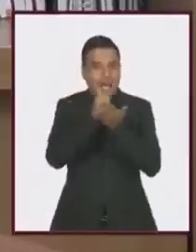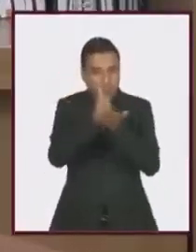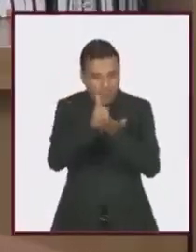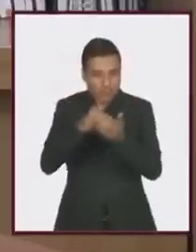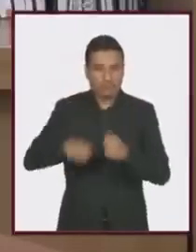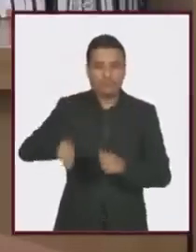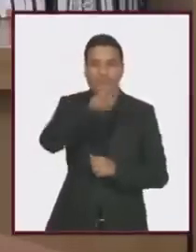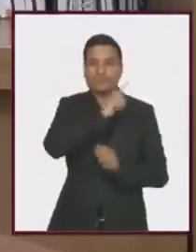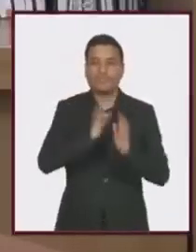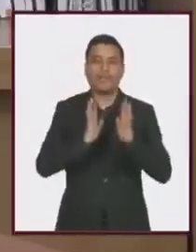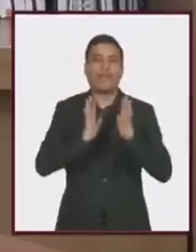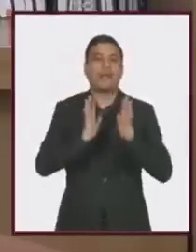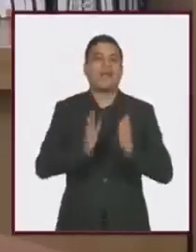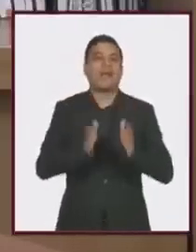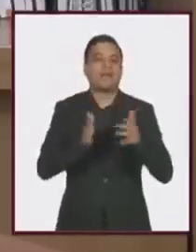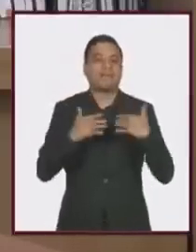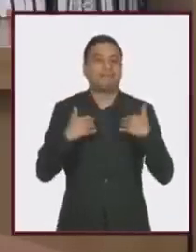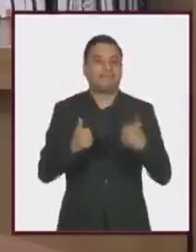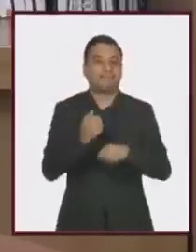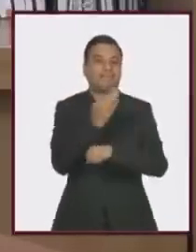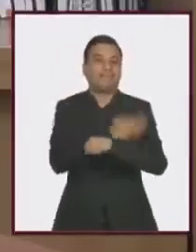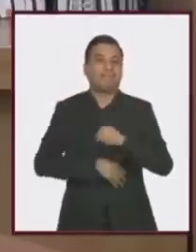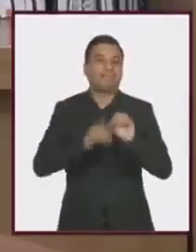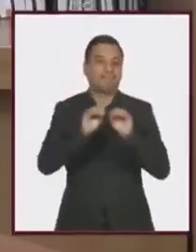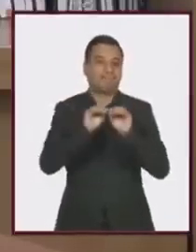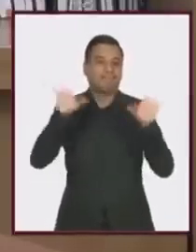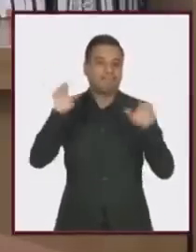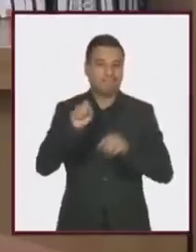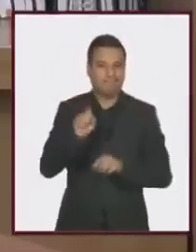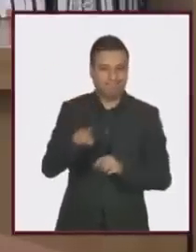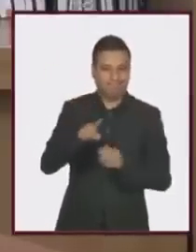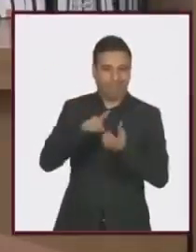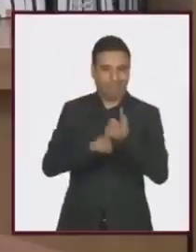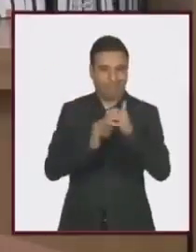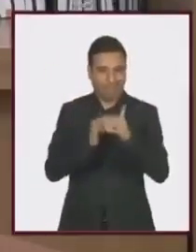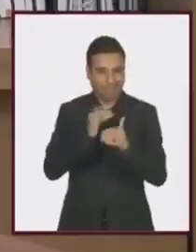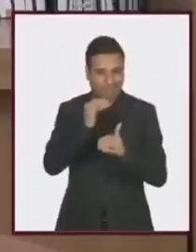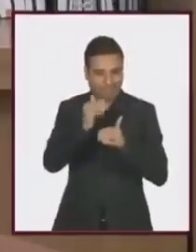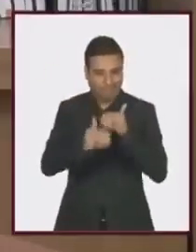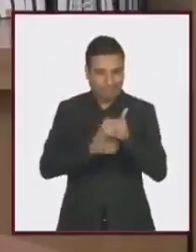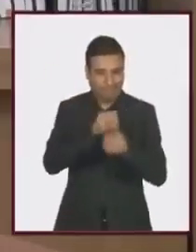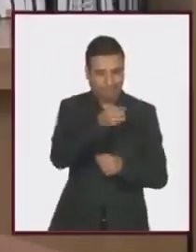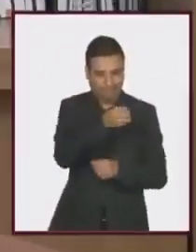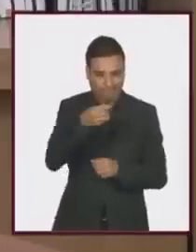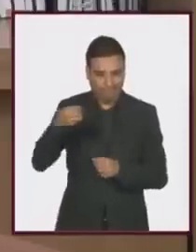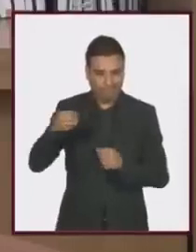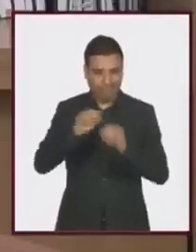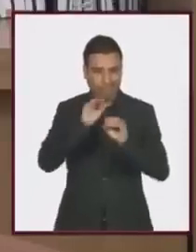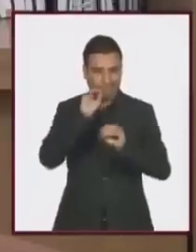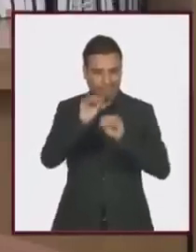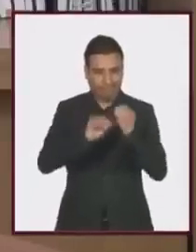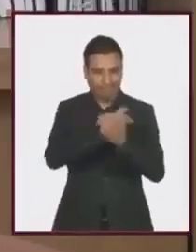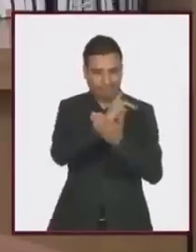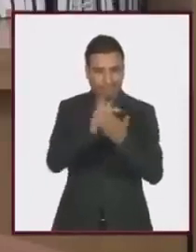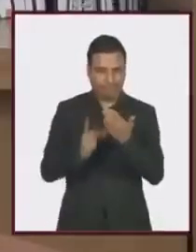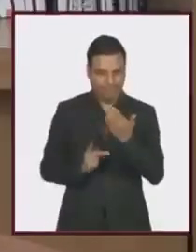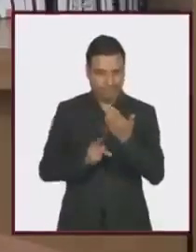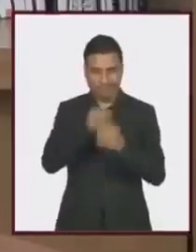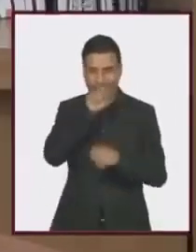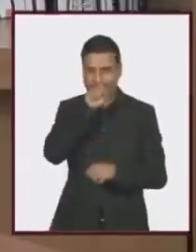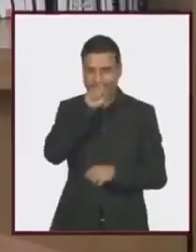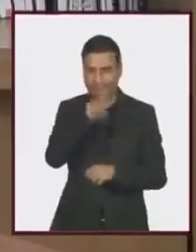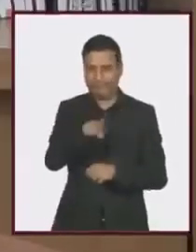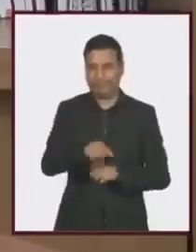de las dudas que tienen con respecto al proceso de construcción del programa analítico a partir de